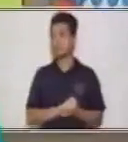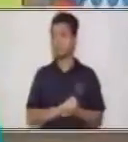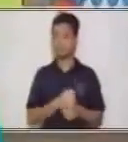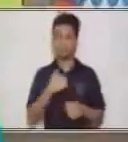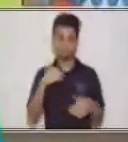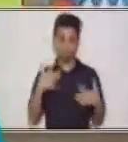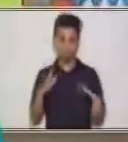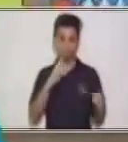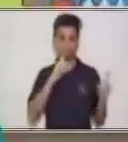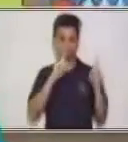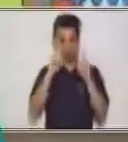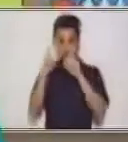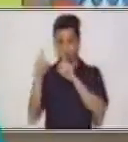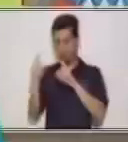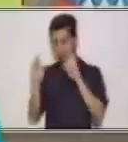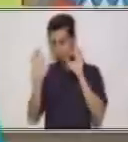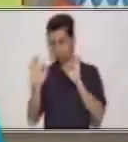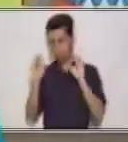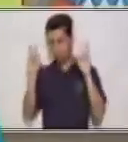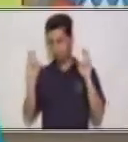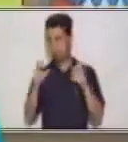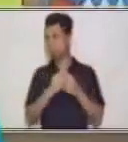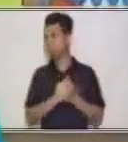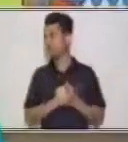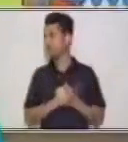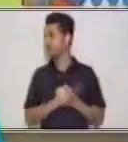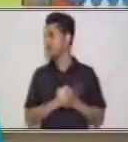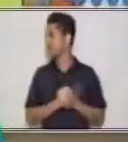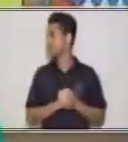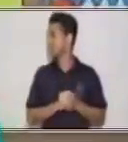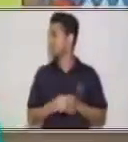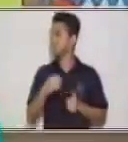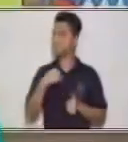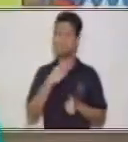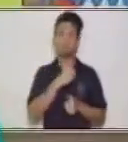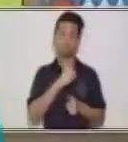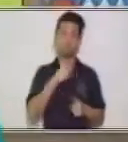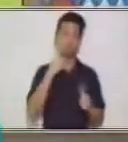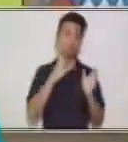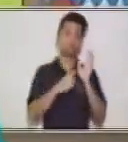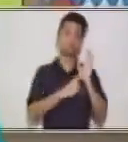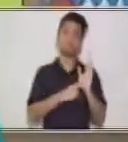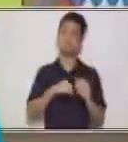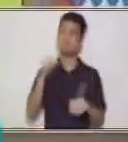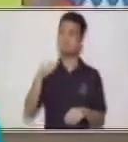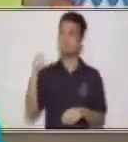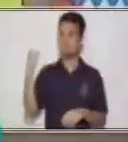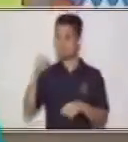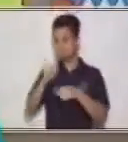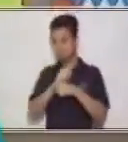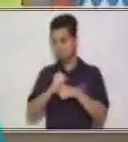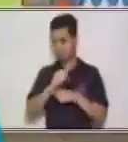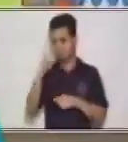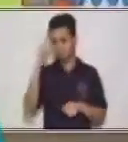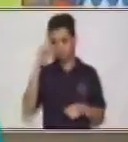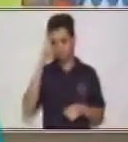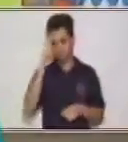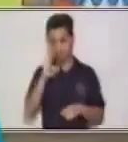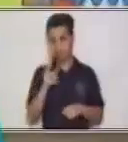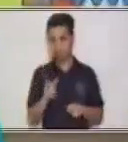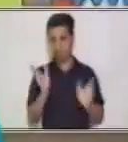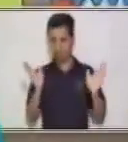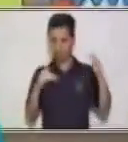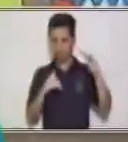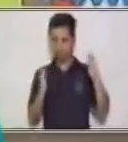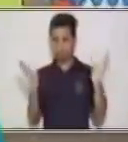nuestras preguntas y reforzado el tema, yo había propuesto en la clase anterior este ejercicio. ¿Te acuerdas que